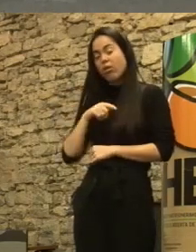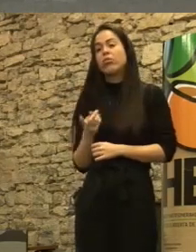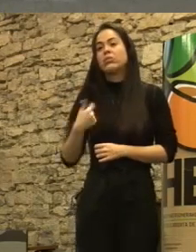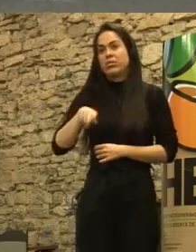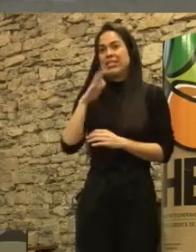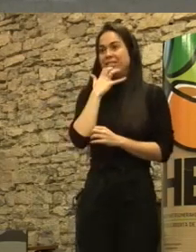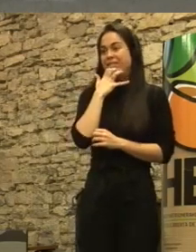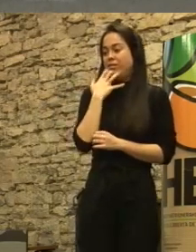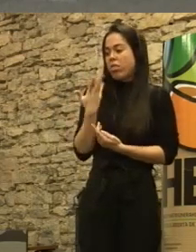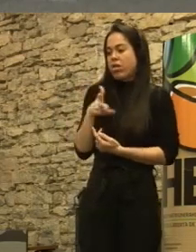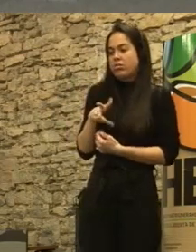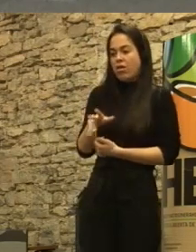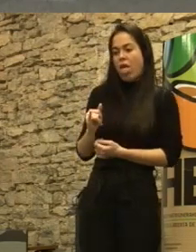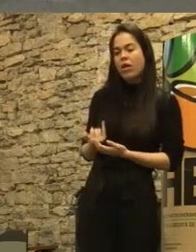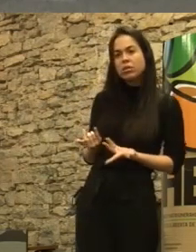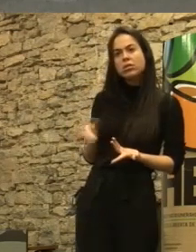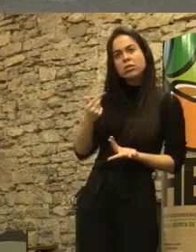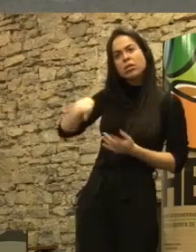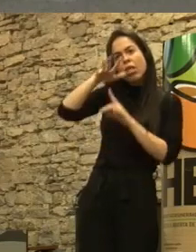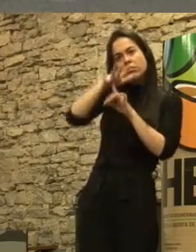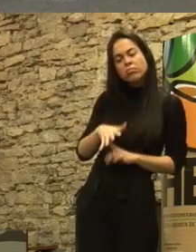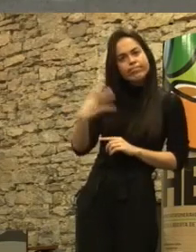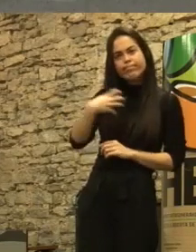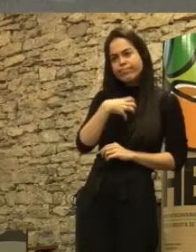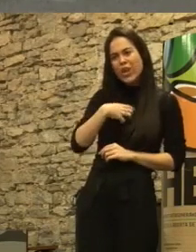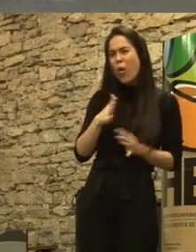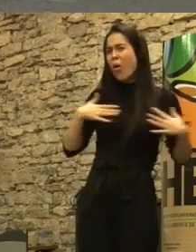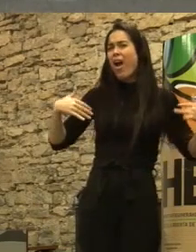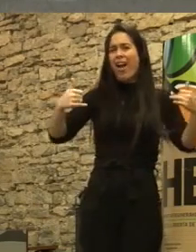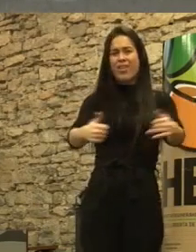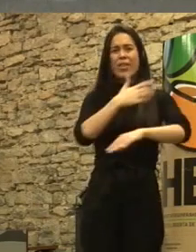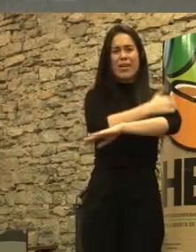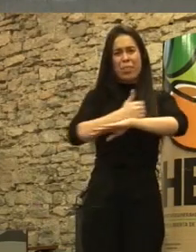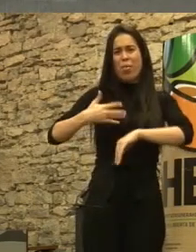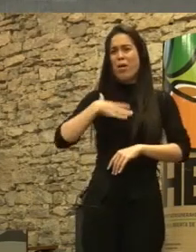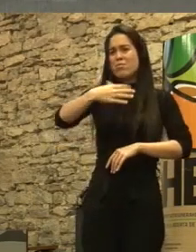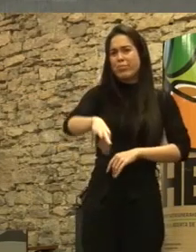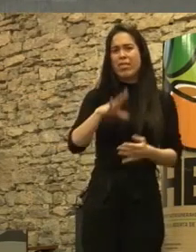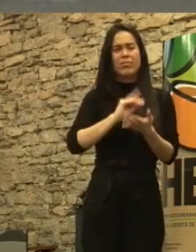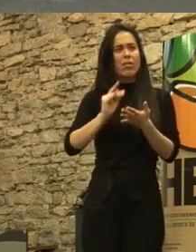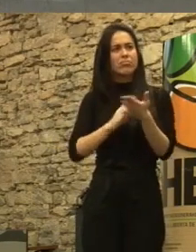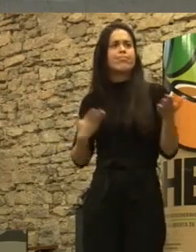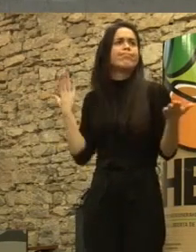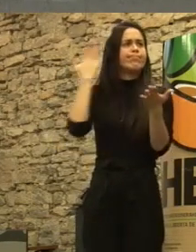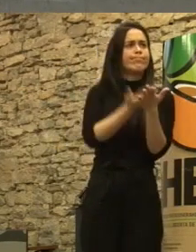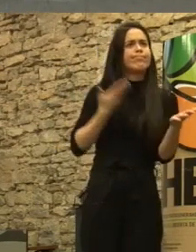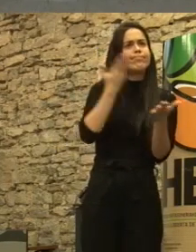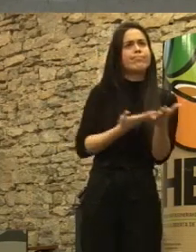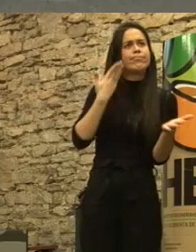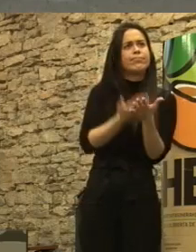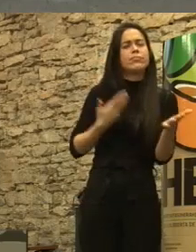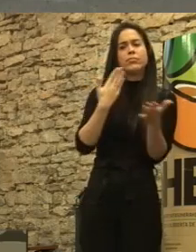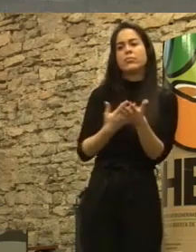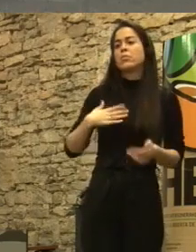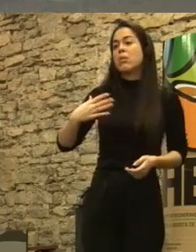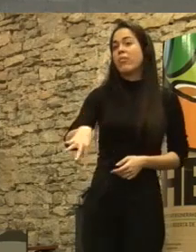discrimina entre si eres periodista o eres una empresa o eres nadie. Cualquier ciudadano puede hacer unas peticiones de supuestos datos, ¿no? O sea, de determinados tipos de datos, ¿no? Es